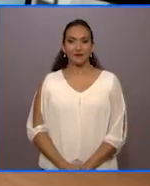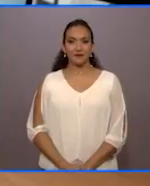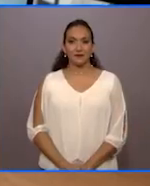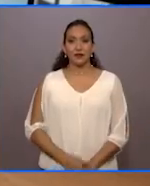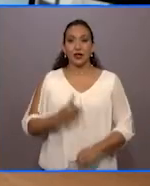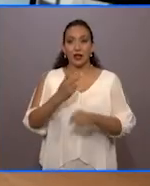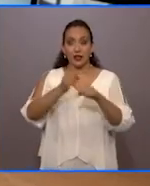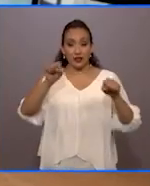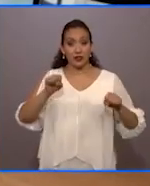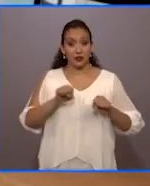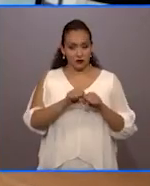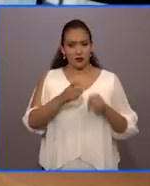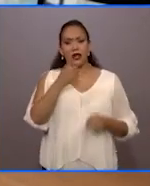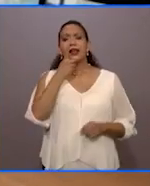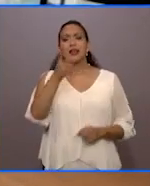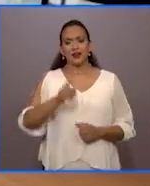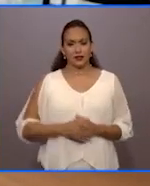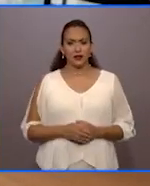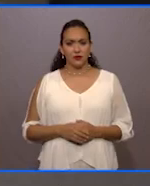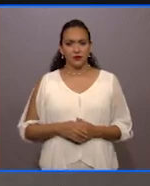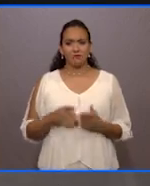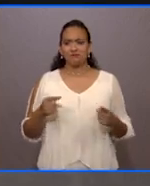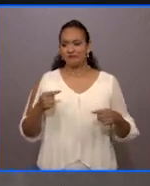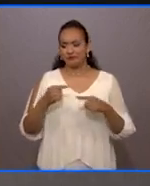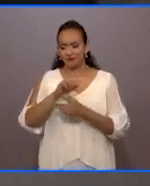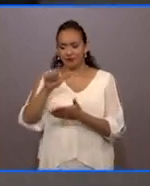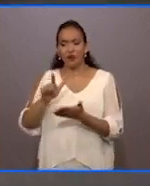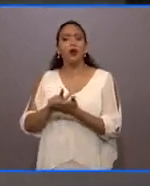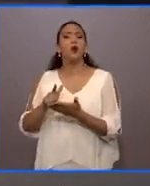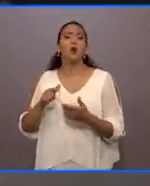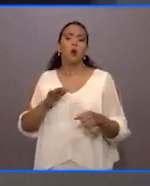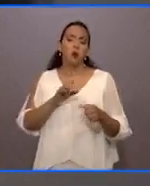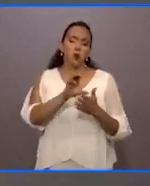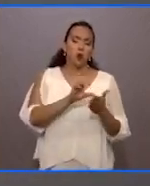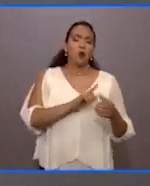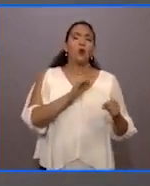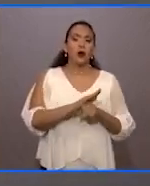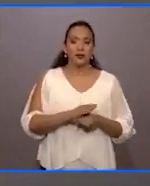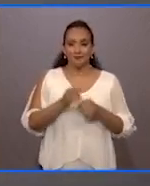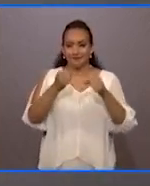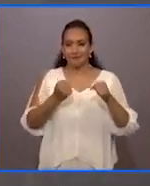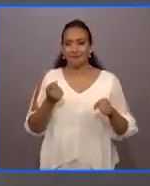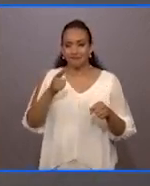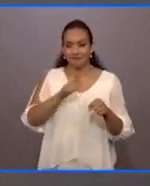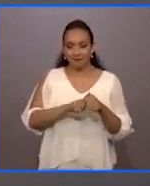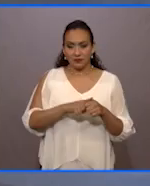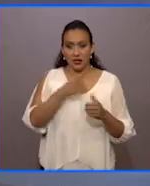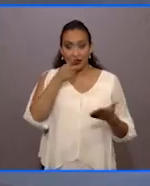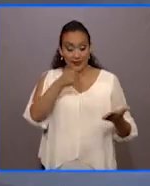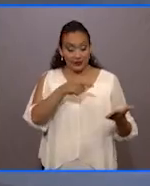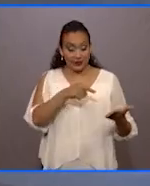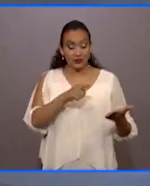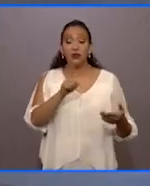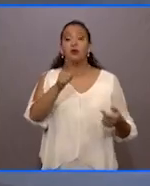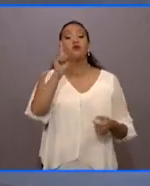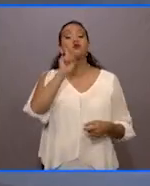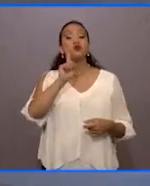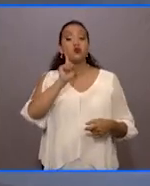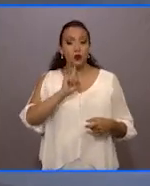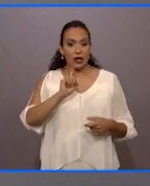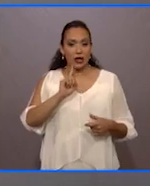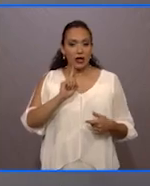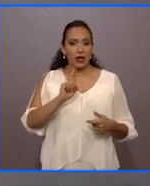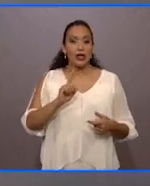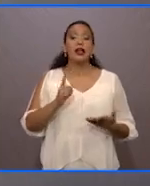La segunda sala de la Corte determinó que son contrarias a la Constitución las disposiciones del Seguro Social que niegan a una mujer embarazada